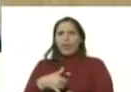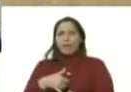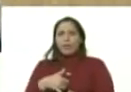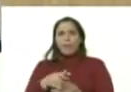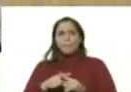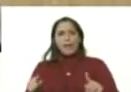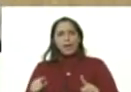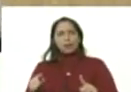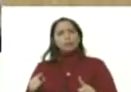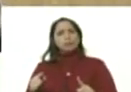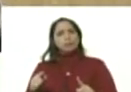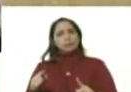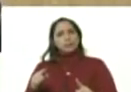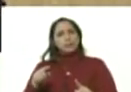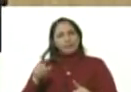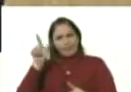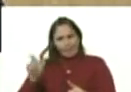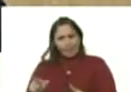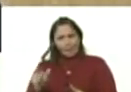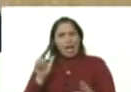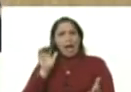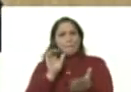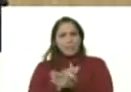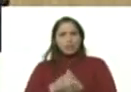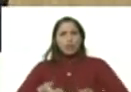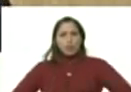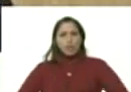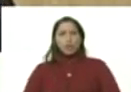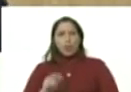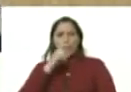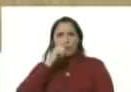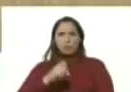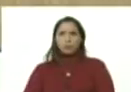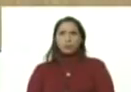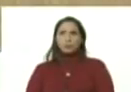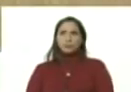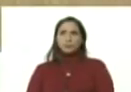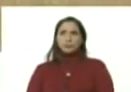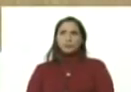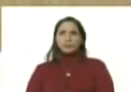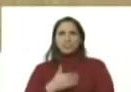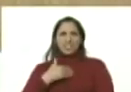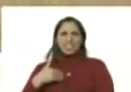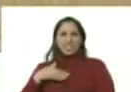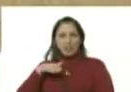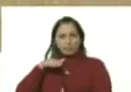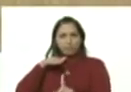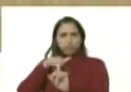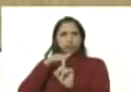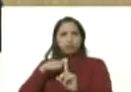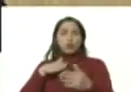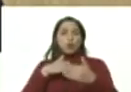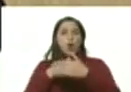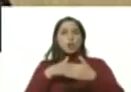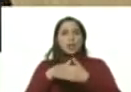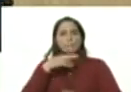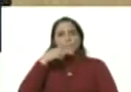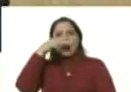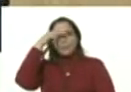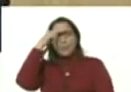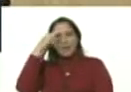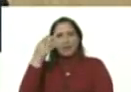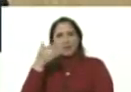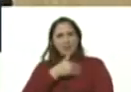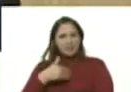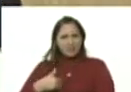del compañero Nicolás Ernesto Maduro, de lo que se trata es de un ataque contra su padre, de tratar de